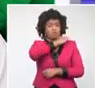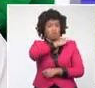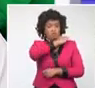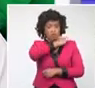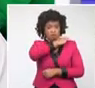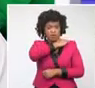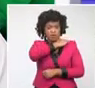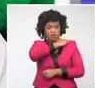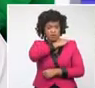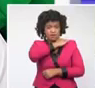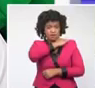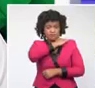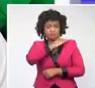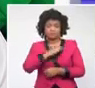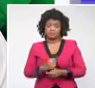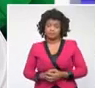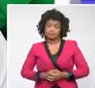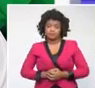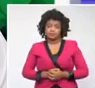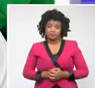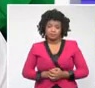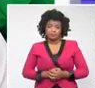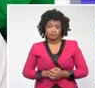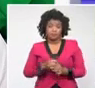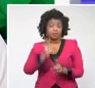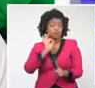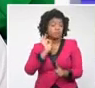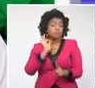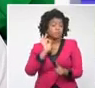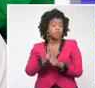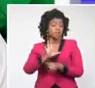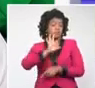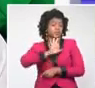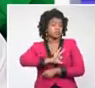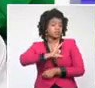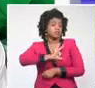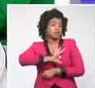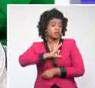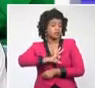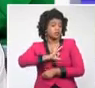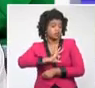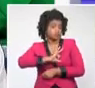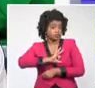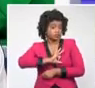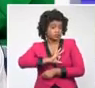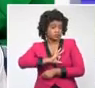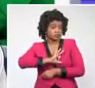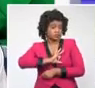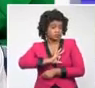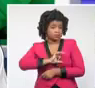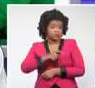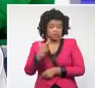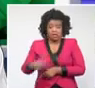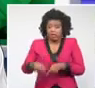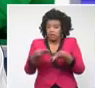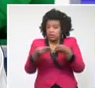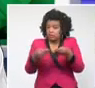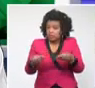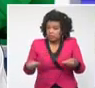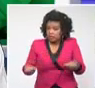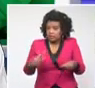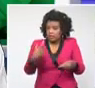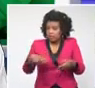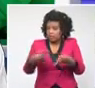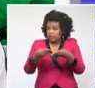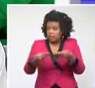crónica, que inicialmente con una sintomatología de diarreas,